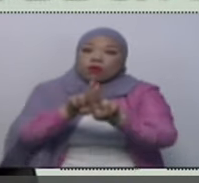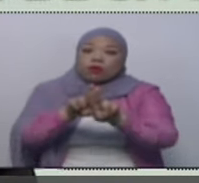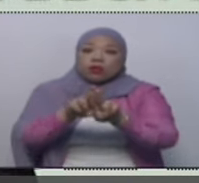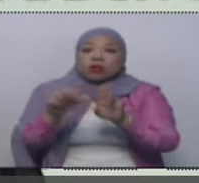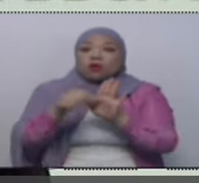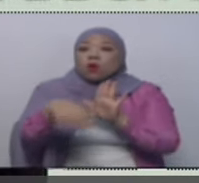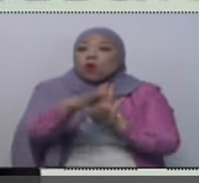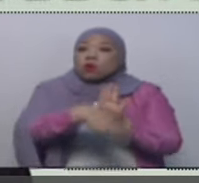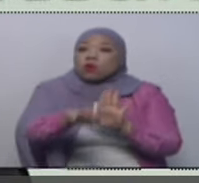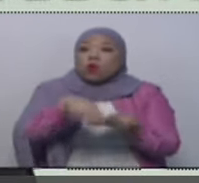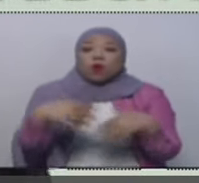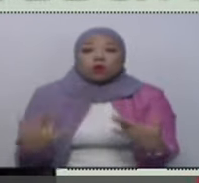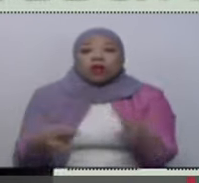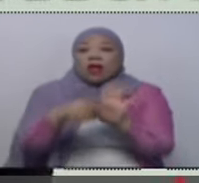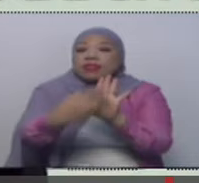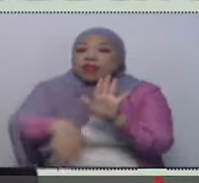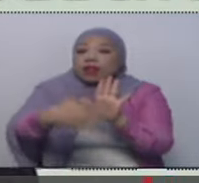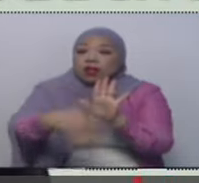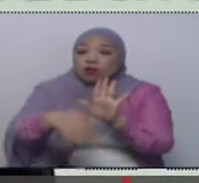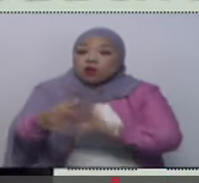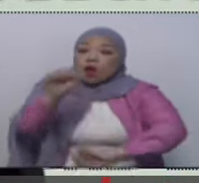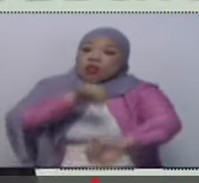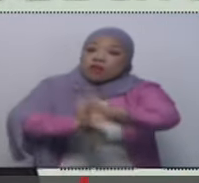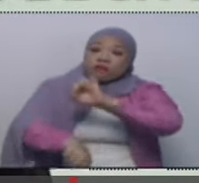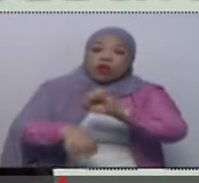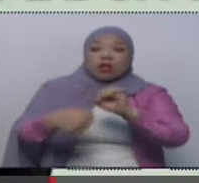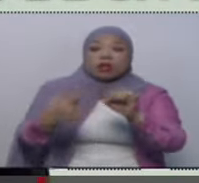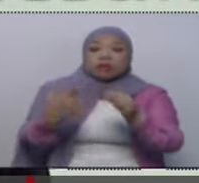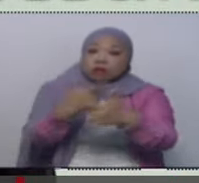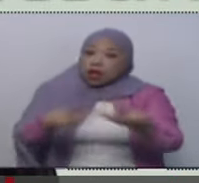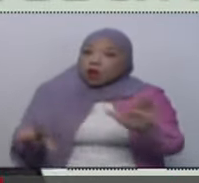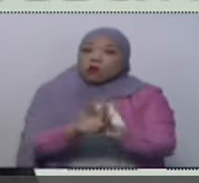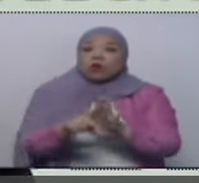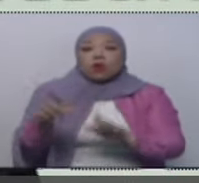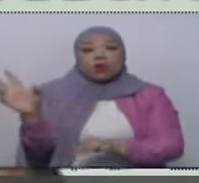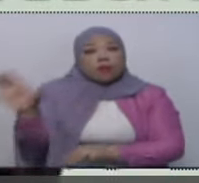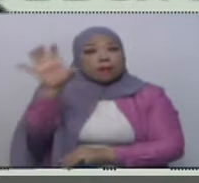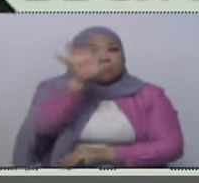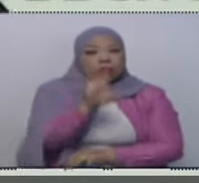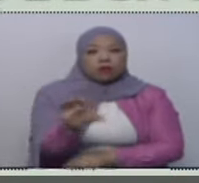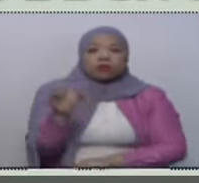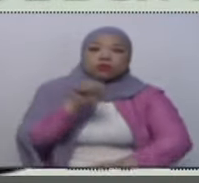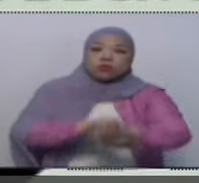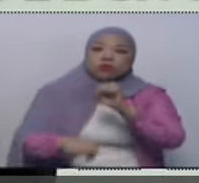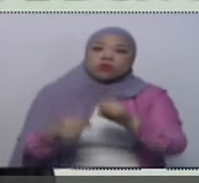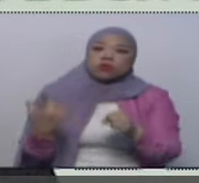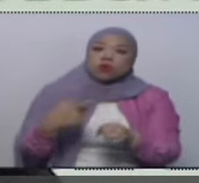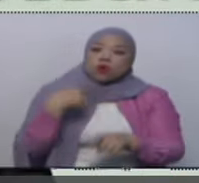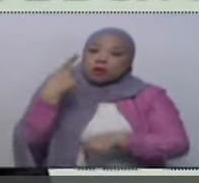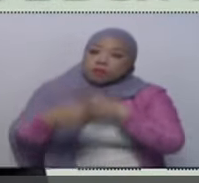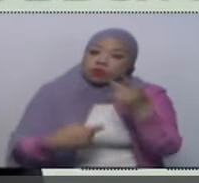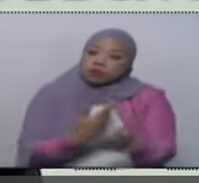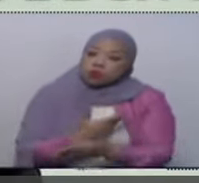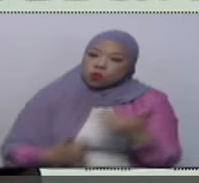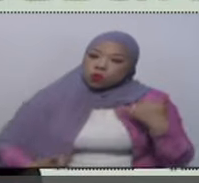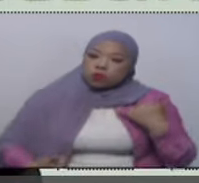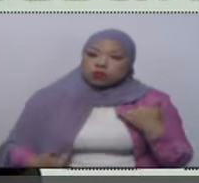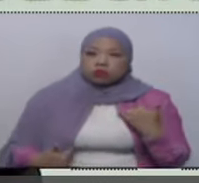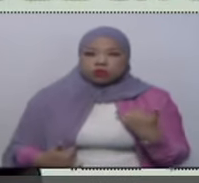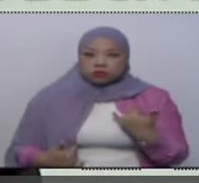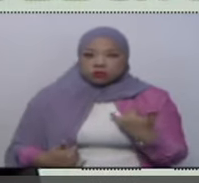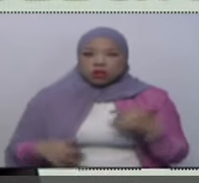donde queda el derecho de defensa legítima a los países. Pero aquí viene, señor presidente, el aparato